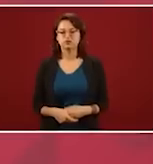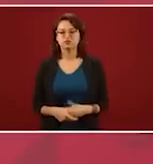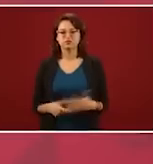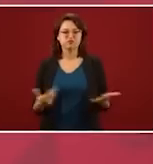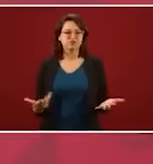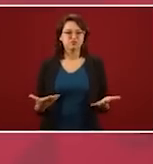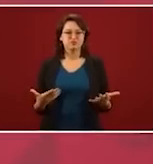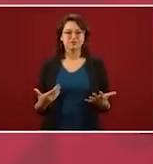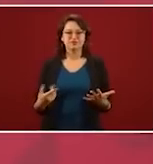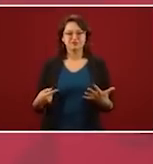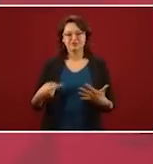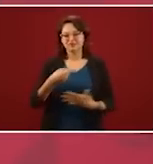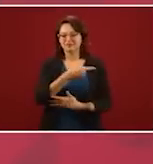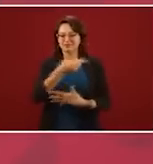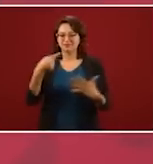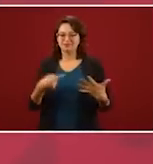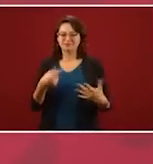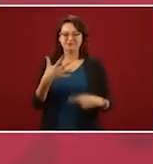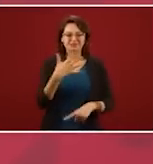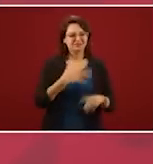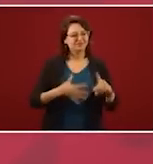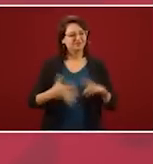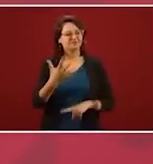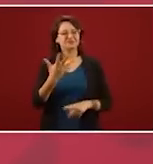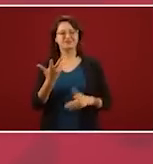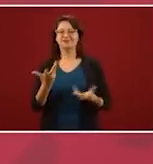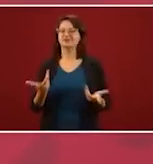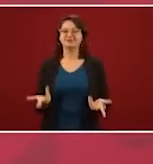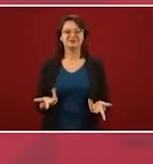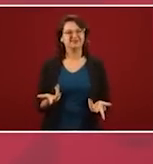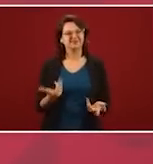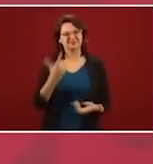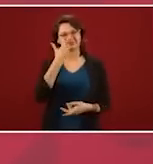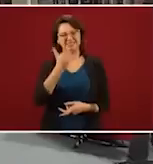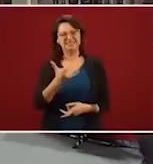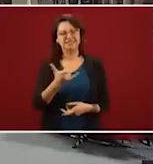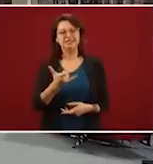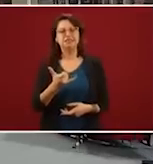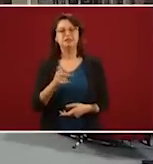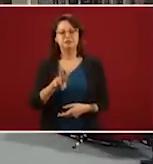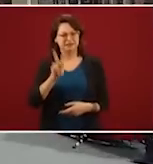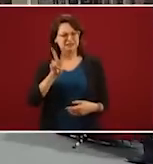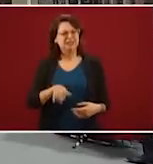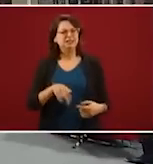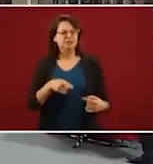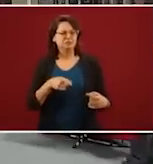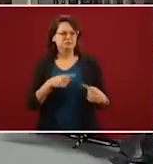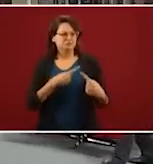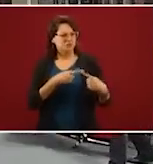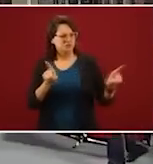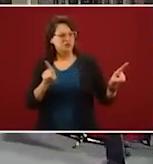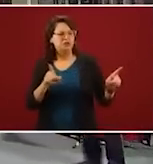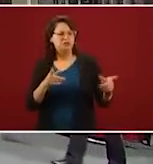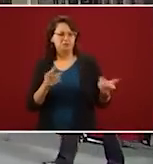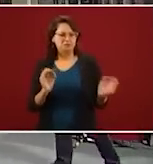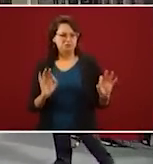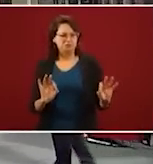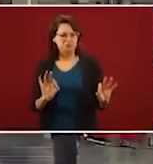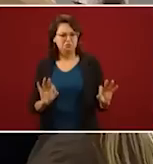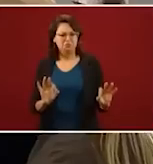está bien que tengamos diferencias, ¿cómo dice?